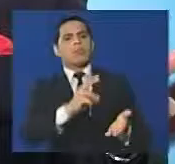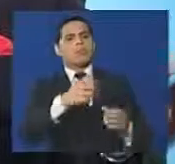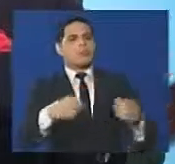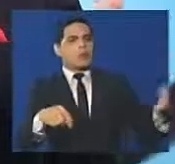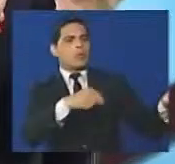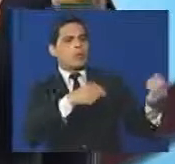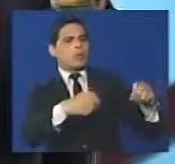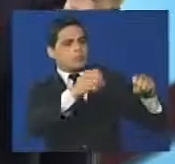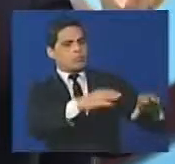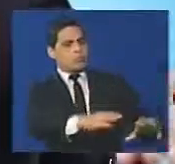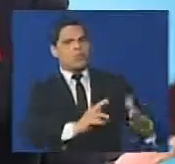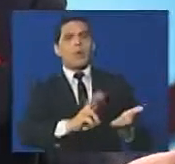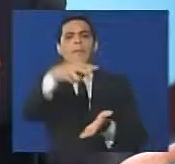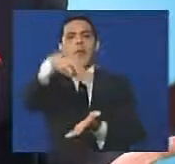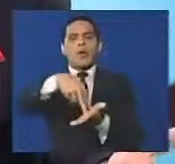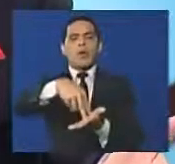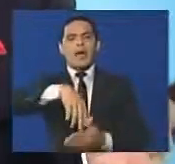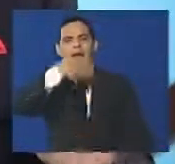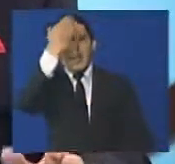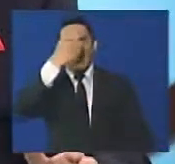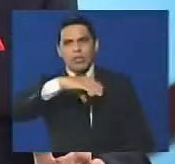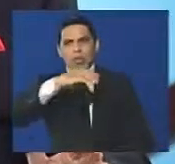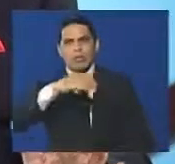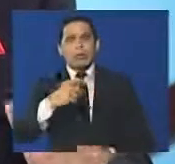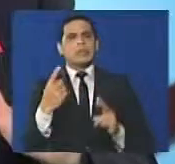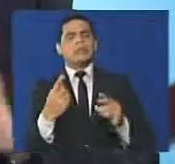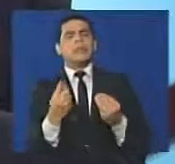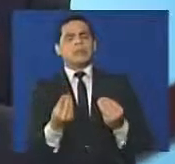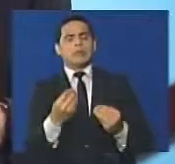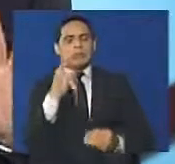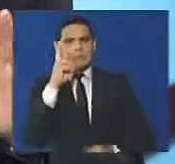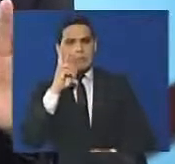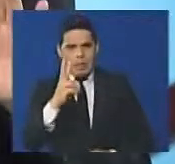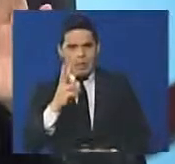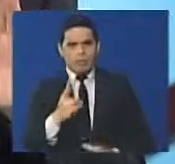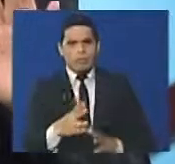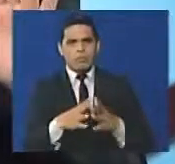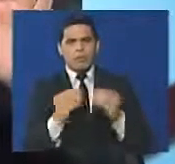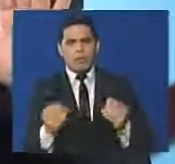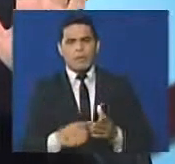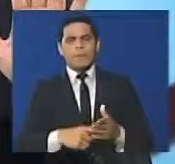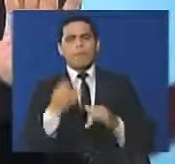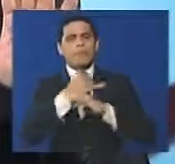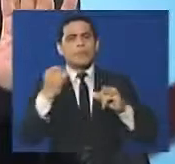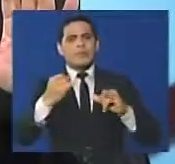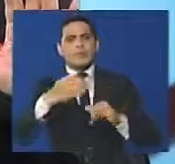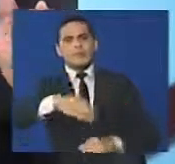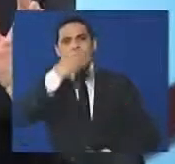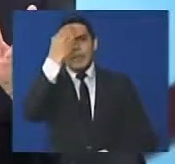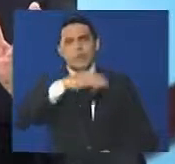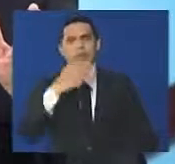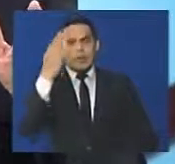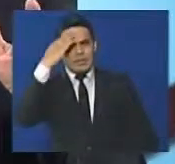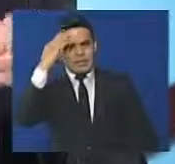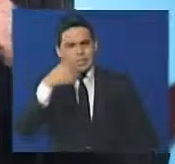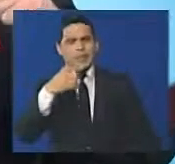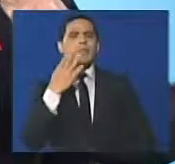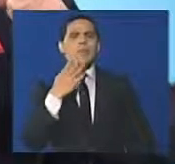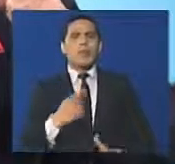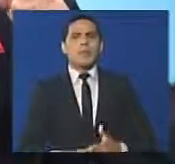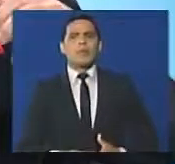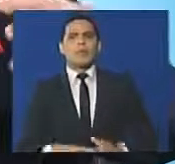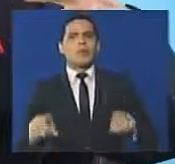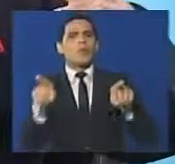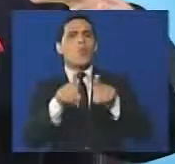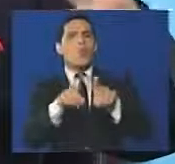levantó, cantó y lo más grande, cuando ella terminó de cantar, ¿sabe cuando ponen